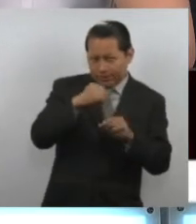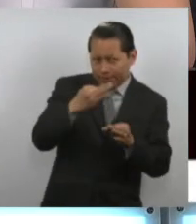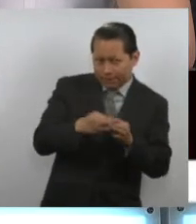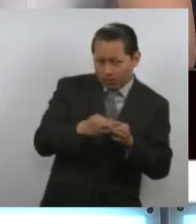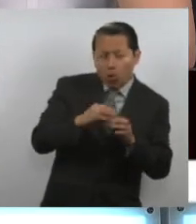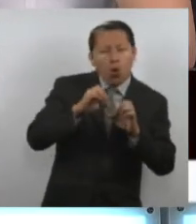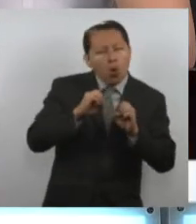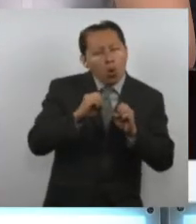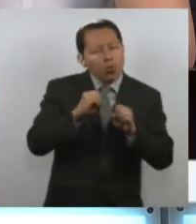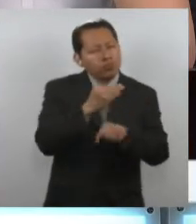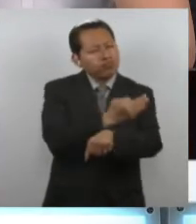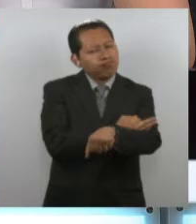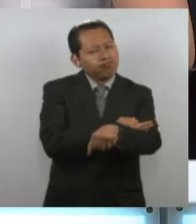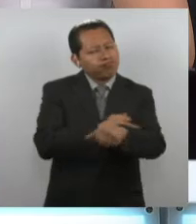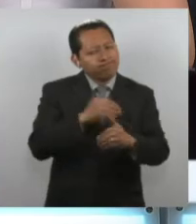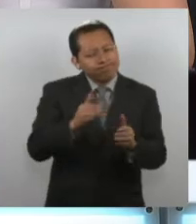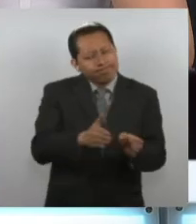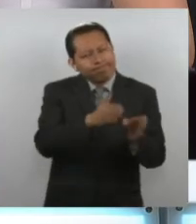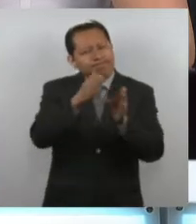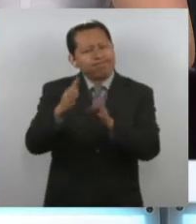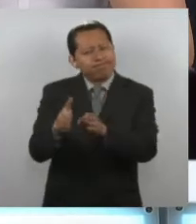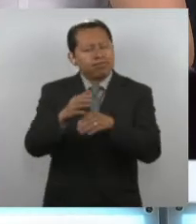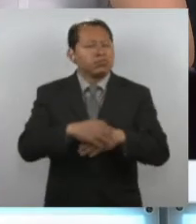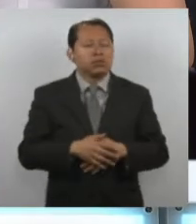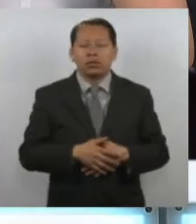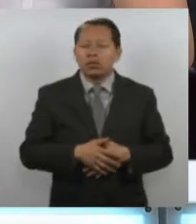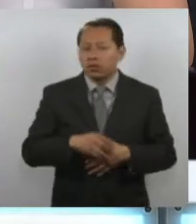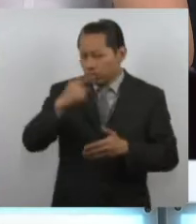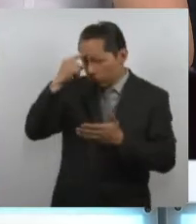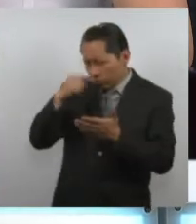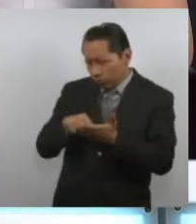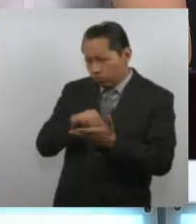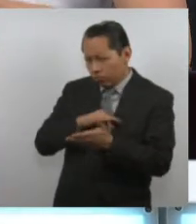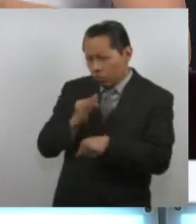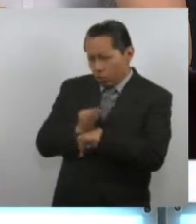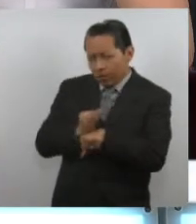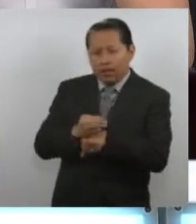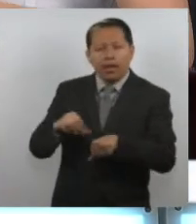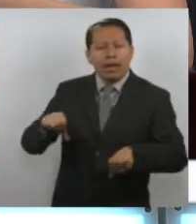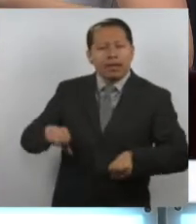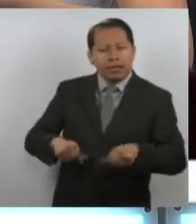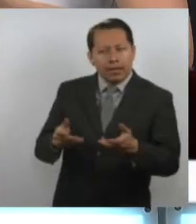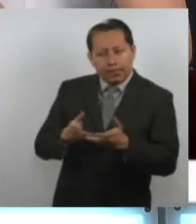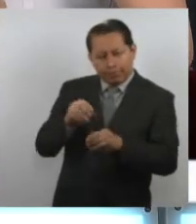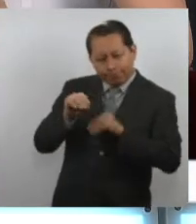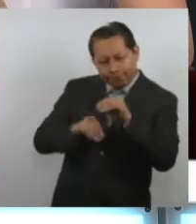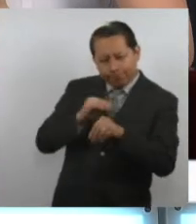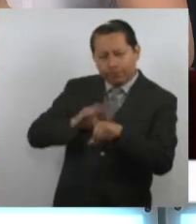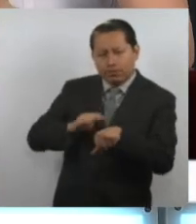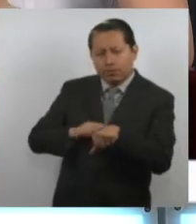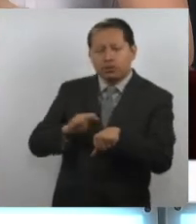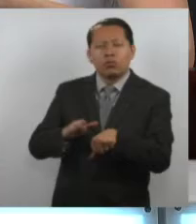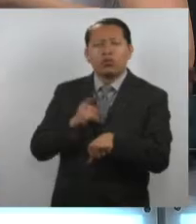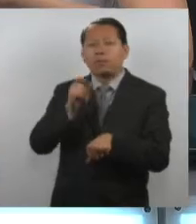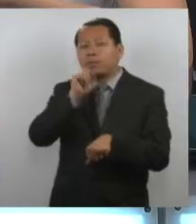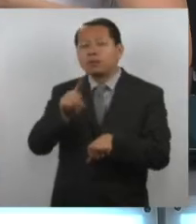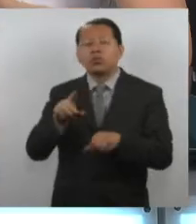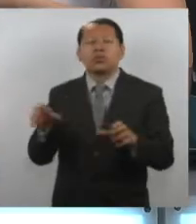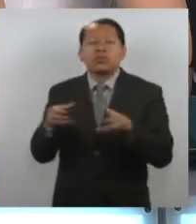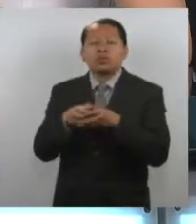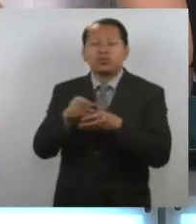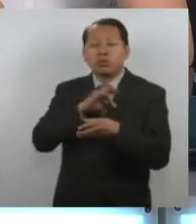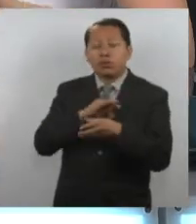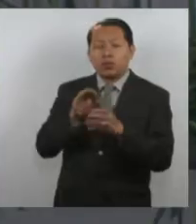esto? Yo creo que este periodo de sesiones va a ser muy activo precisamente porque apenas se reciban, se va el Poder Legislativo